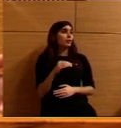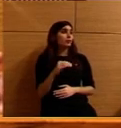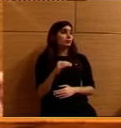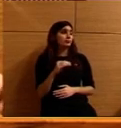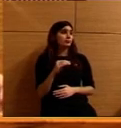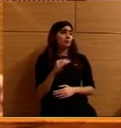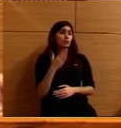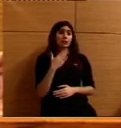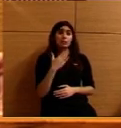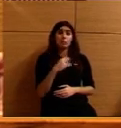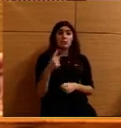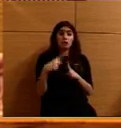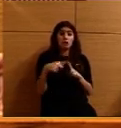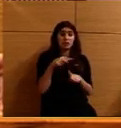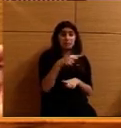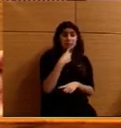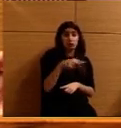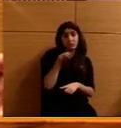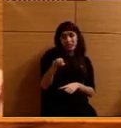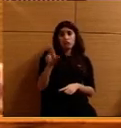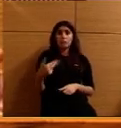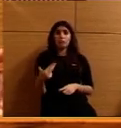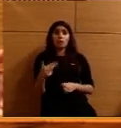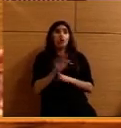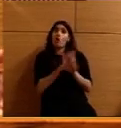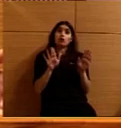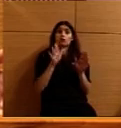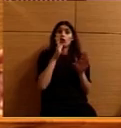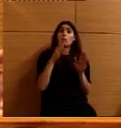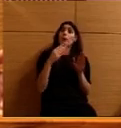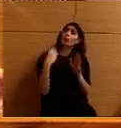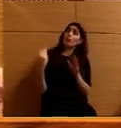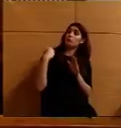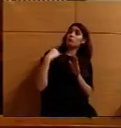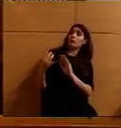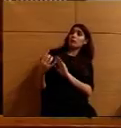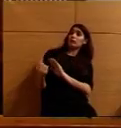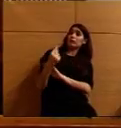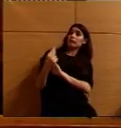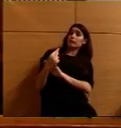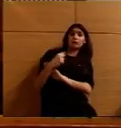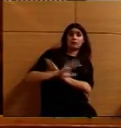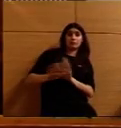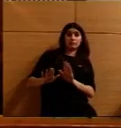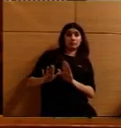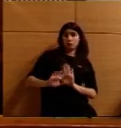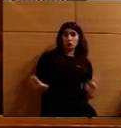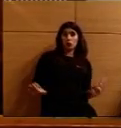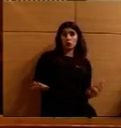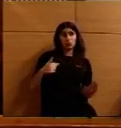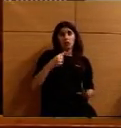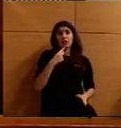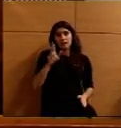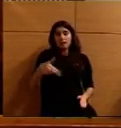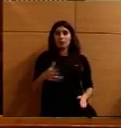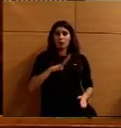igual que digo otras cosas, tengo que decir esas, ¿o no? ¿O solo estoy para recibir? ¿Solo estoy para que me den leña? También tendré que